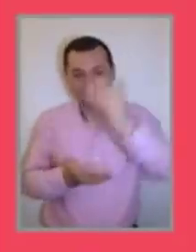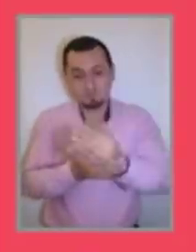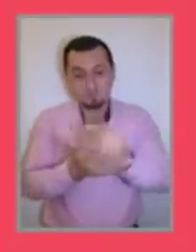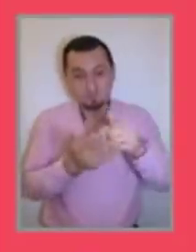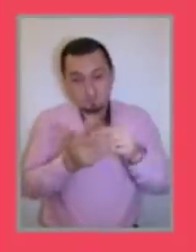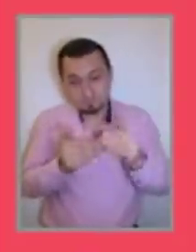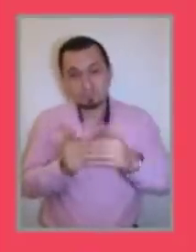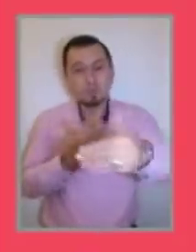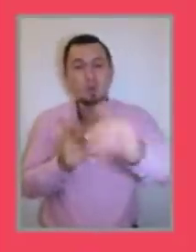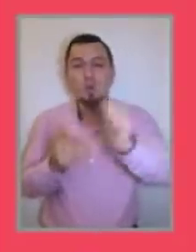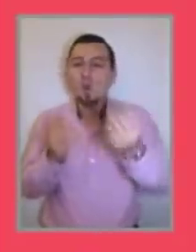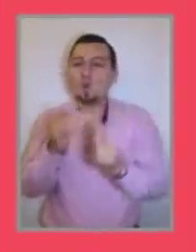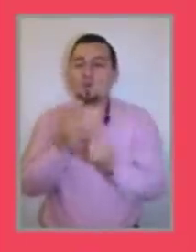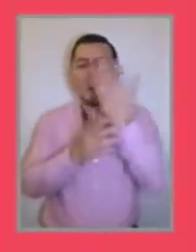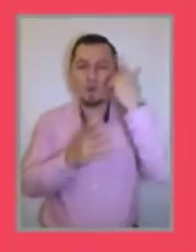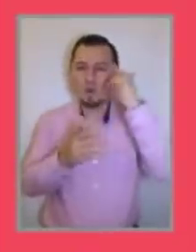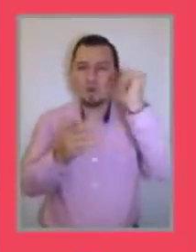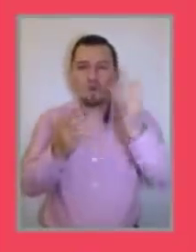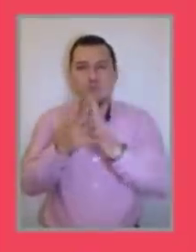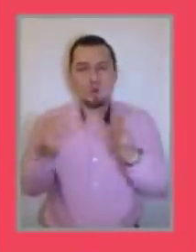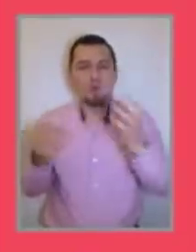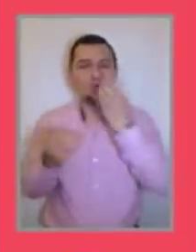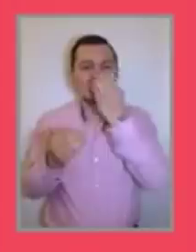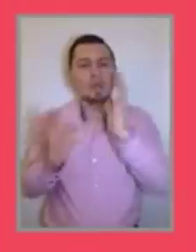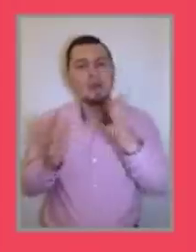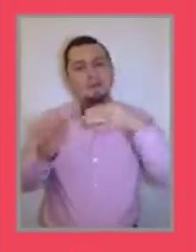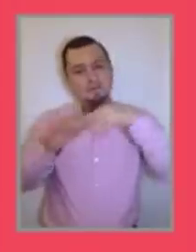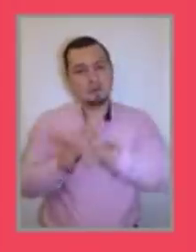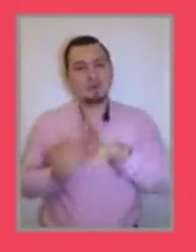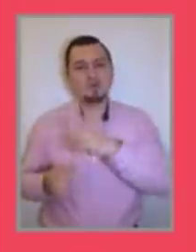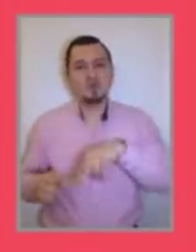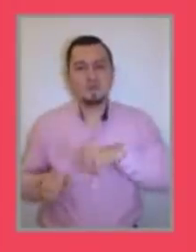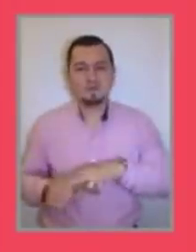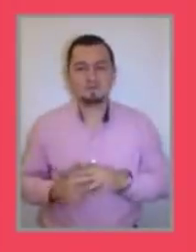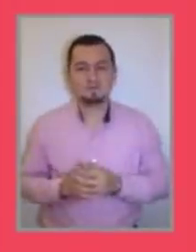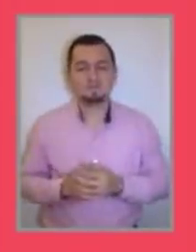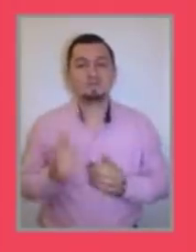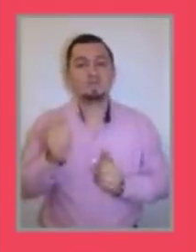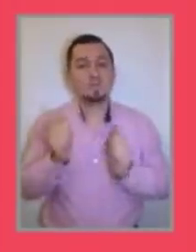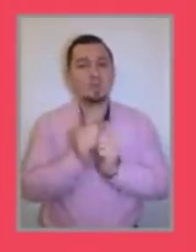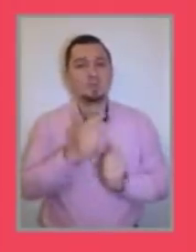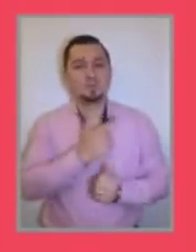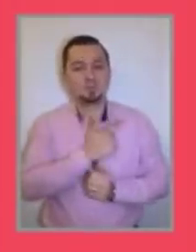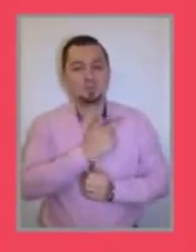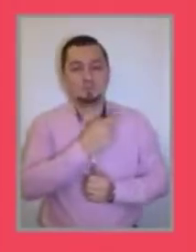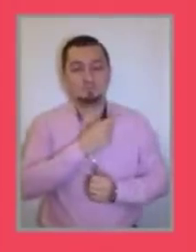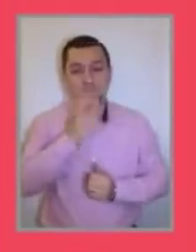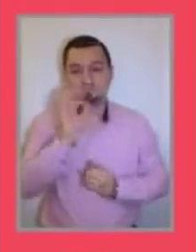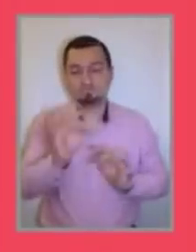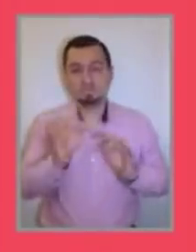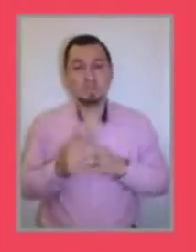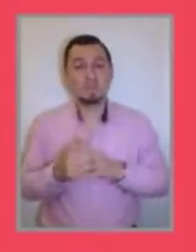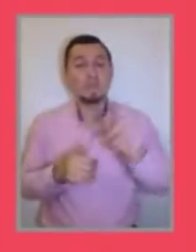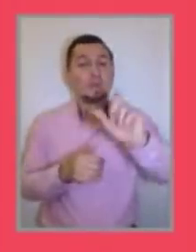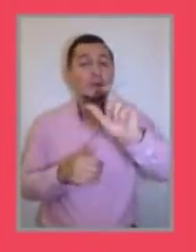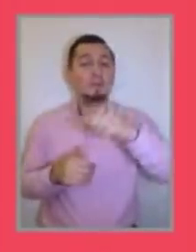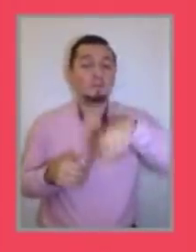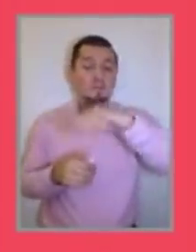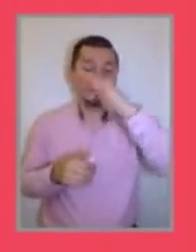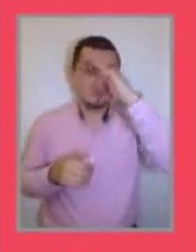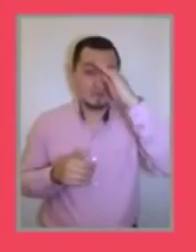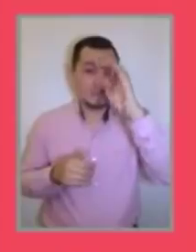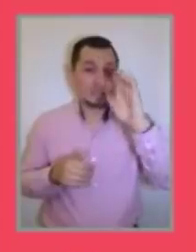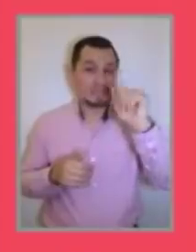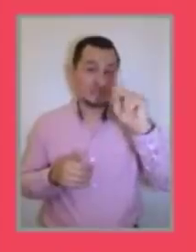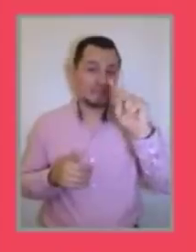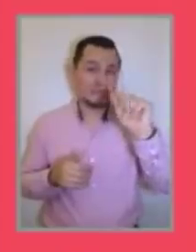que la Mesa de Educación nos ha propuesto para el regreso a la presencialidad. Con gusto, gobernador. En ese sentido, reiterar que la etapa 1 es